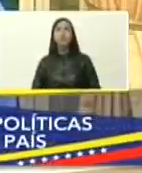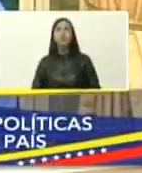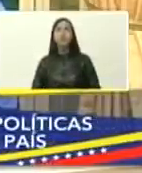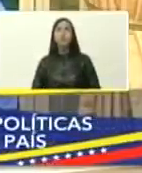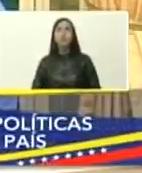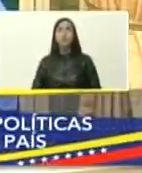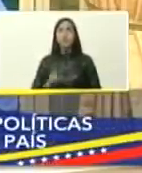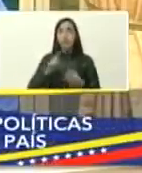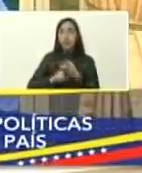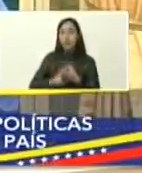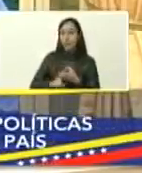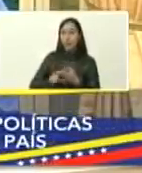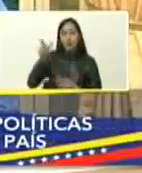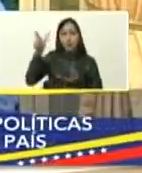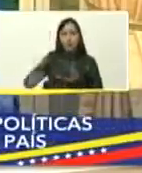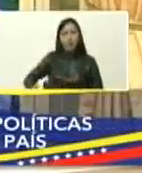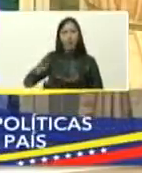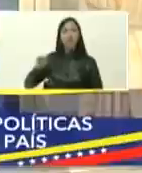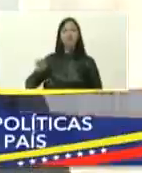the Republic,